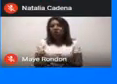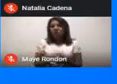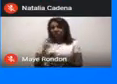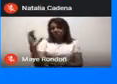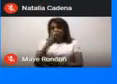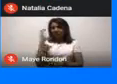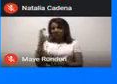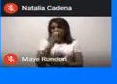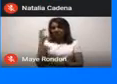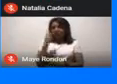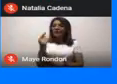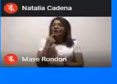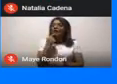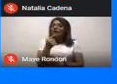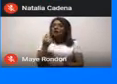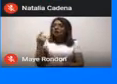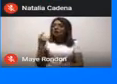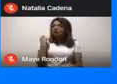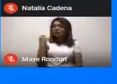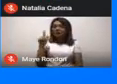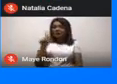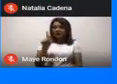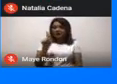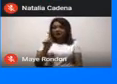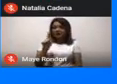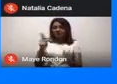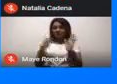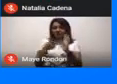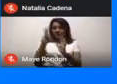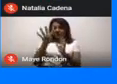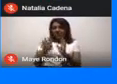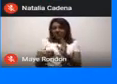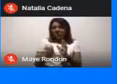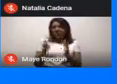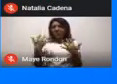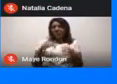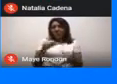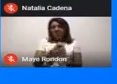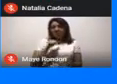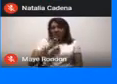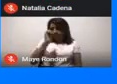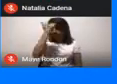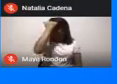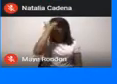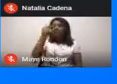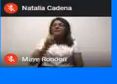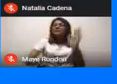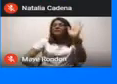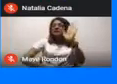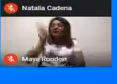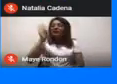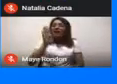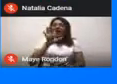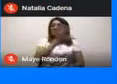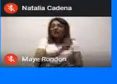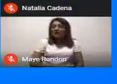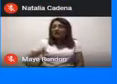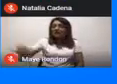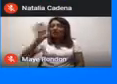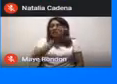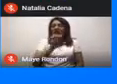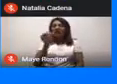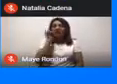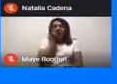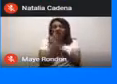Colombia, hemos hablado hasta febrero del 2019, que es un sector prioritario para el desarrollo de las naciones, para el desarrollo económico